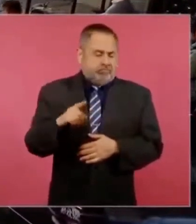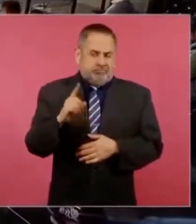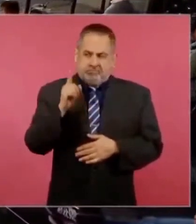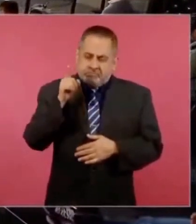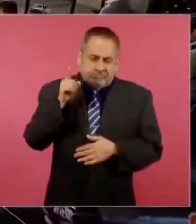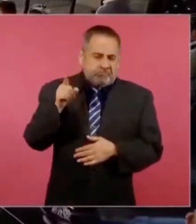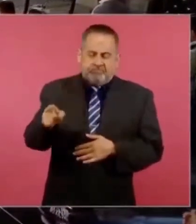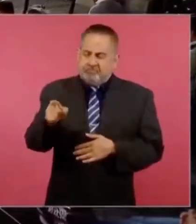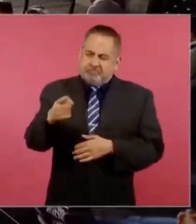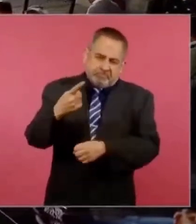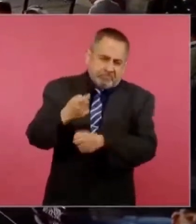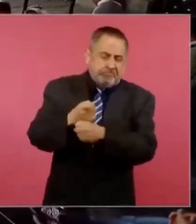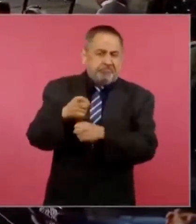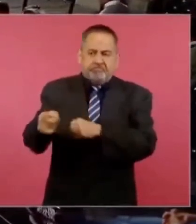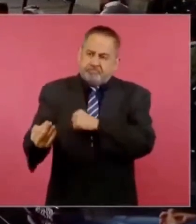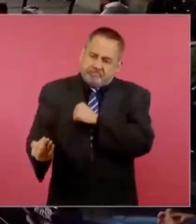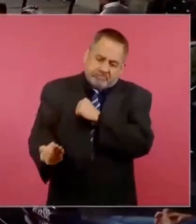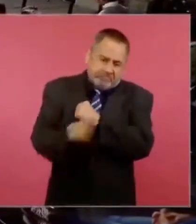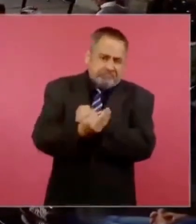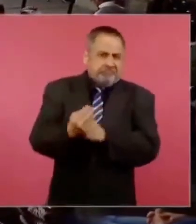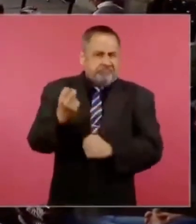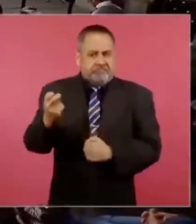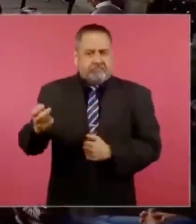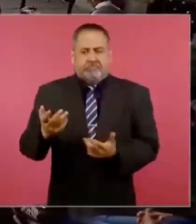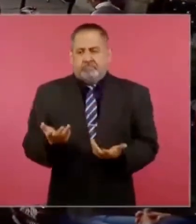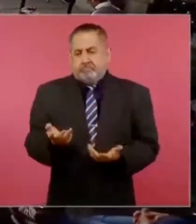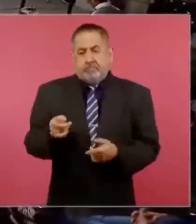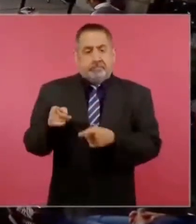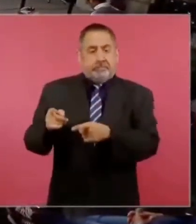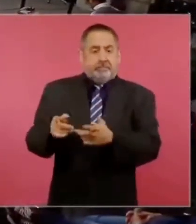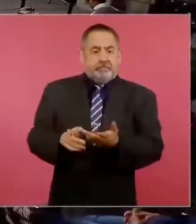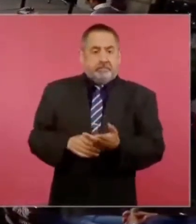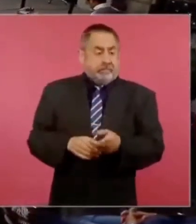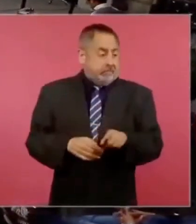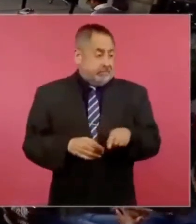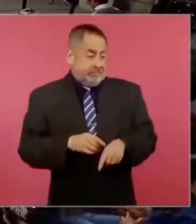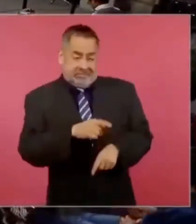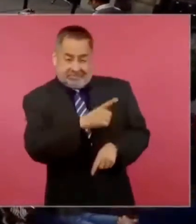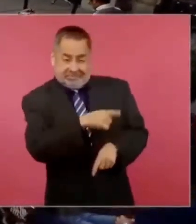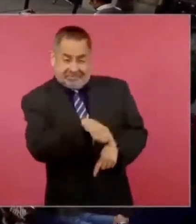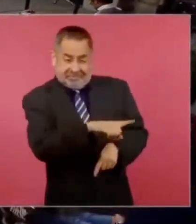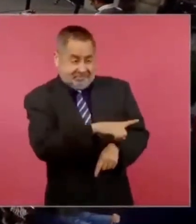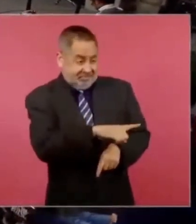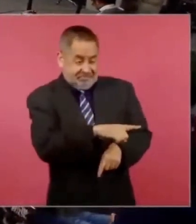básicamente el pueblo. Ni modo que nos defiendan